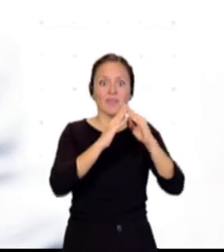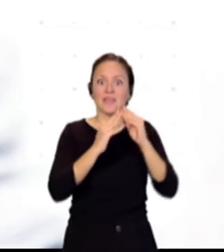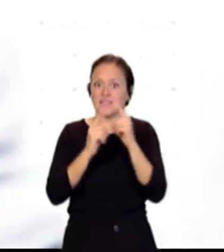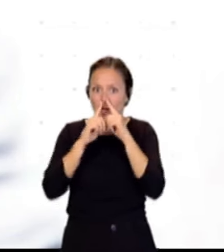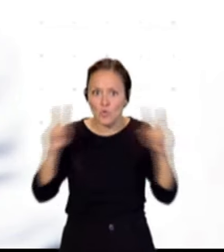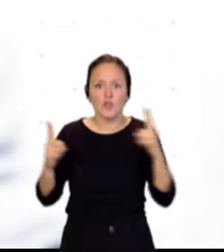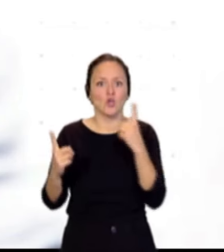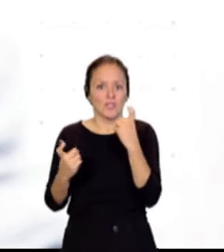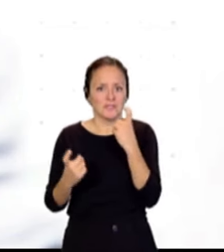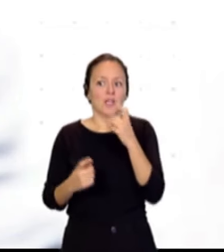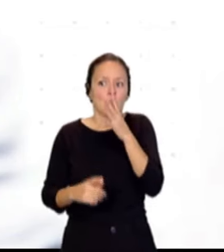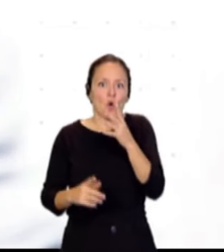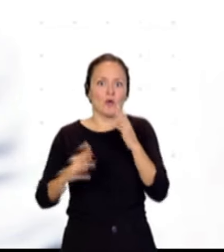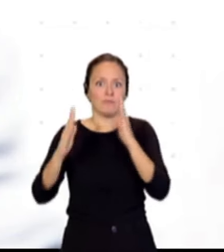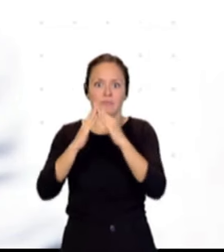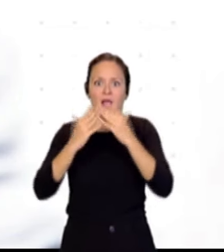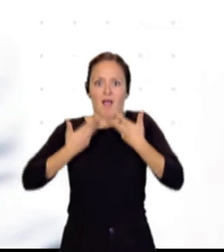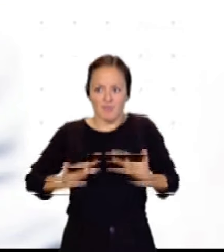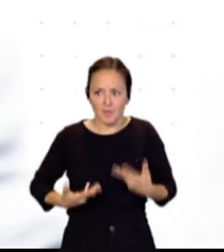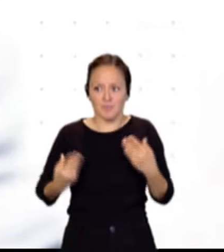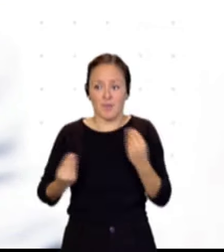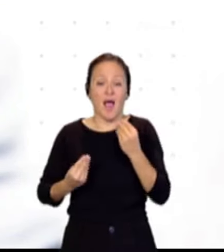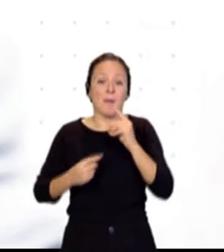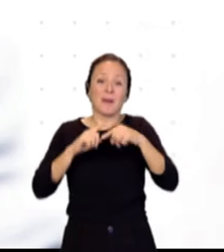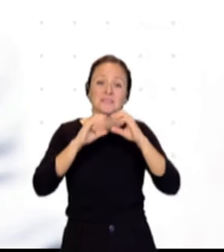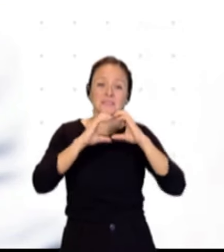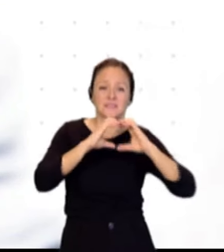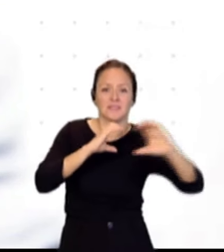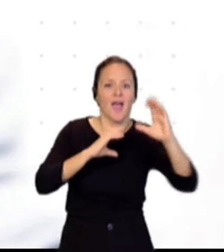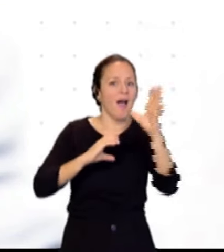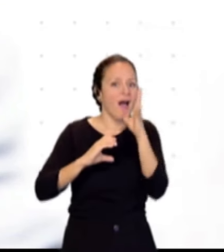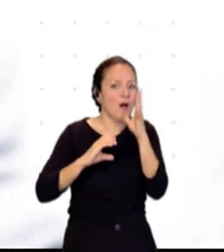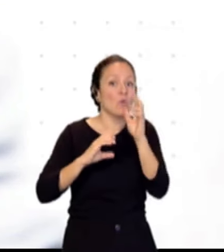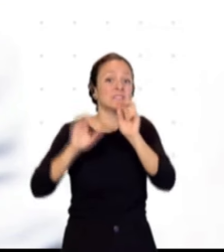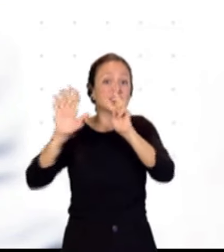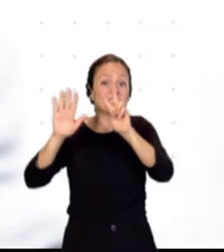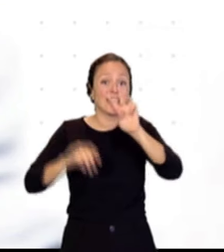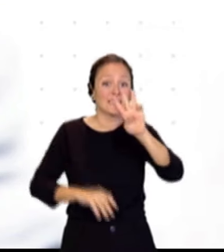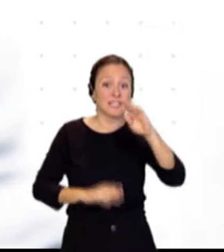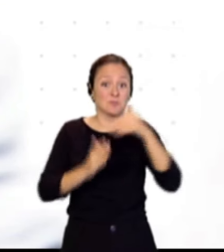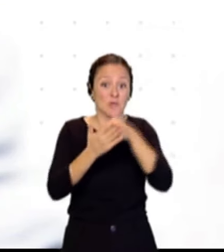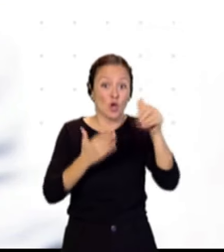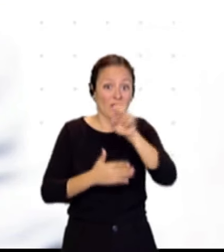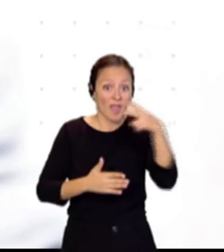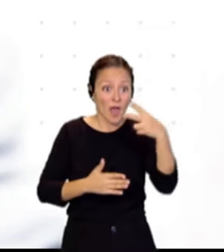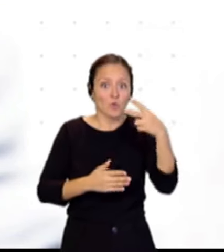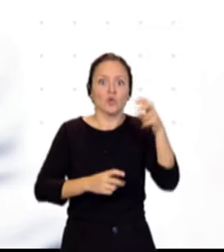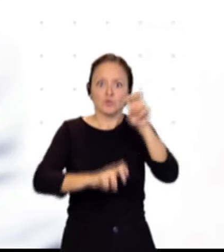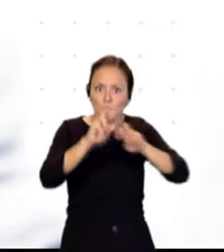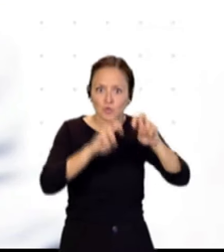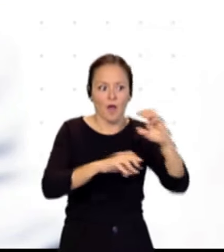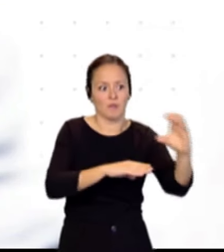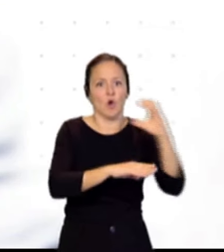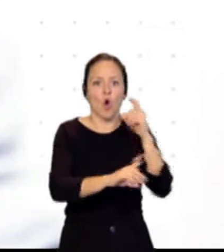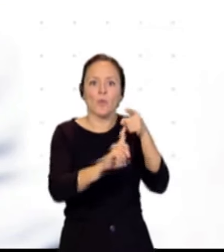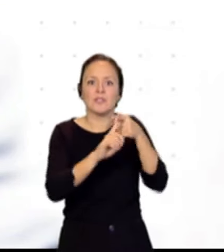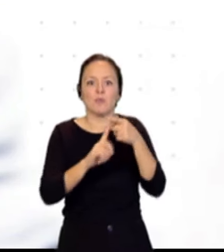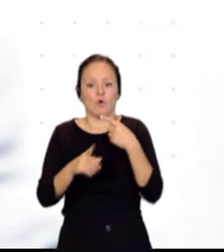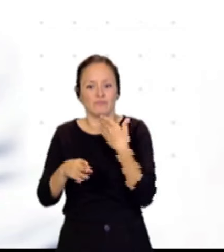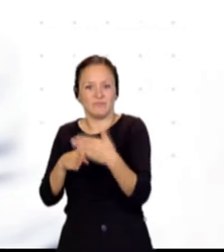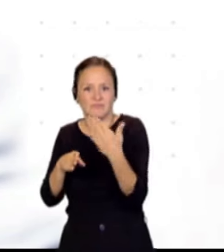fotografía para las infraestructuras hidráulicas 73 millones de euros para eliminar vertidos en el sur de tenerife